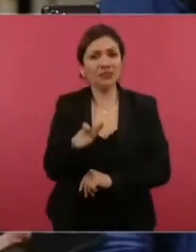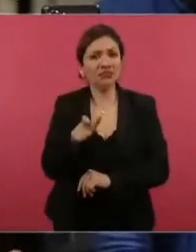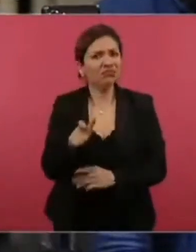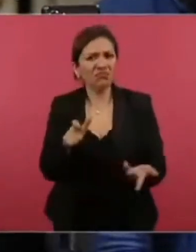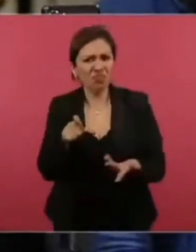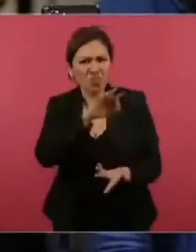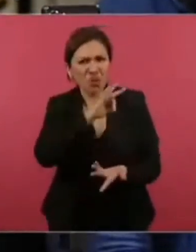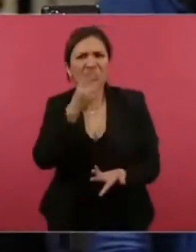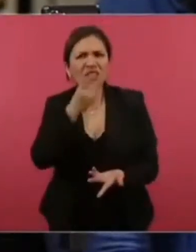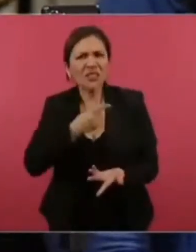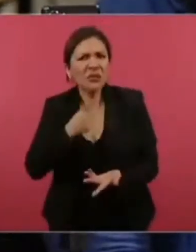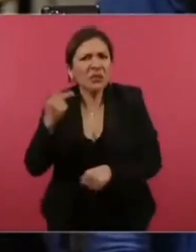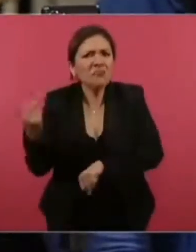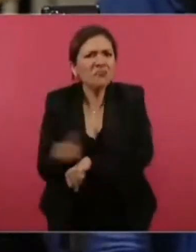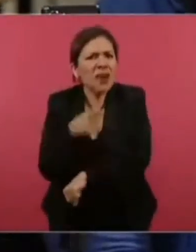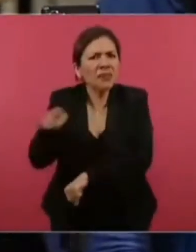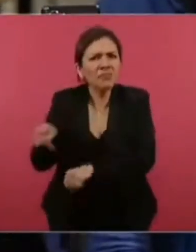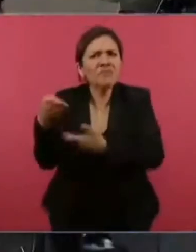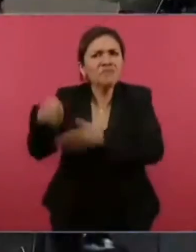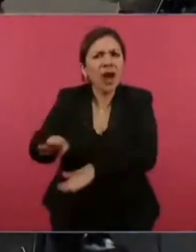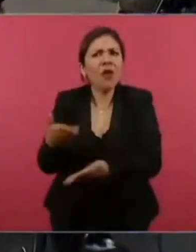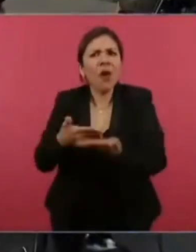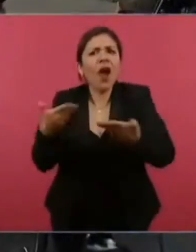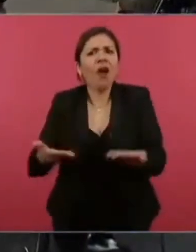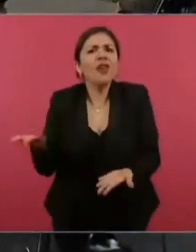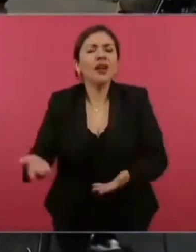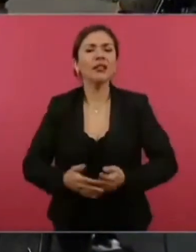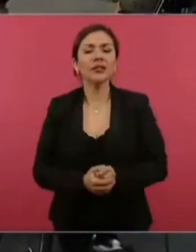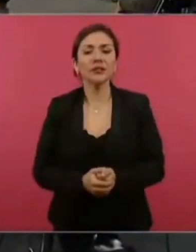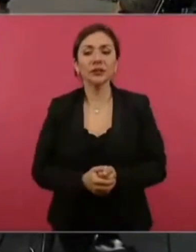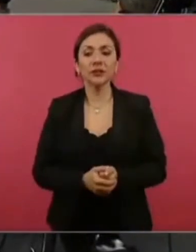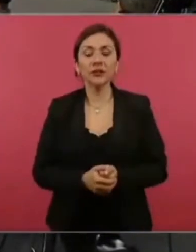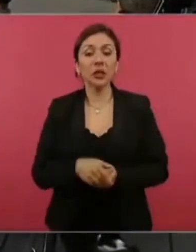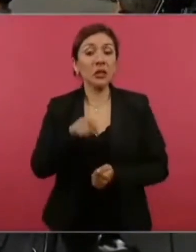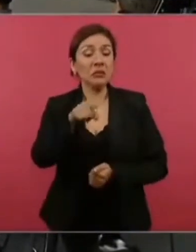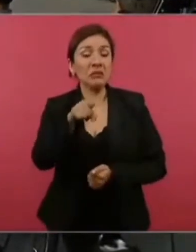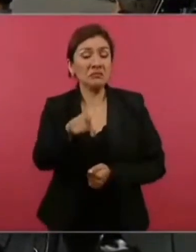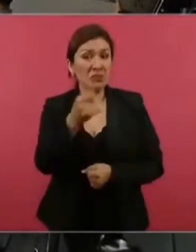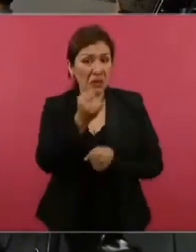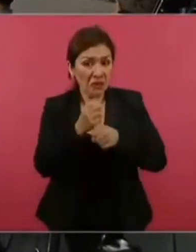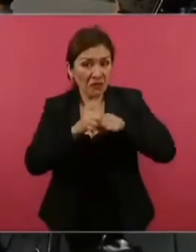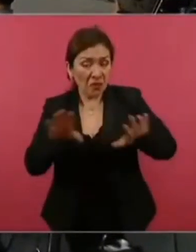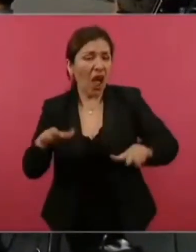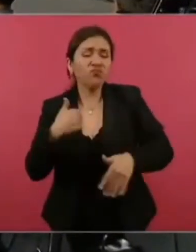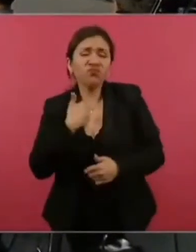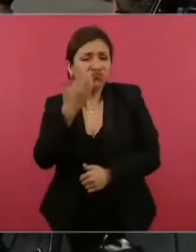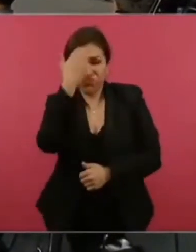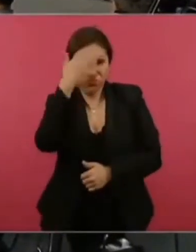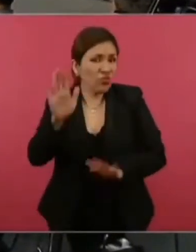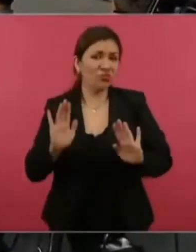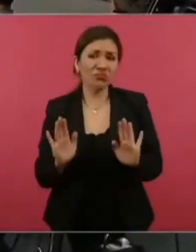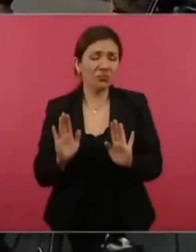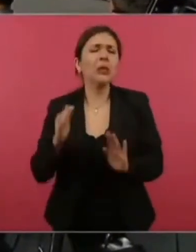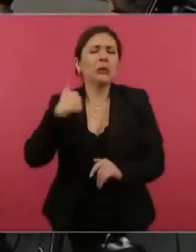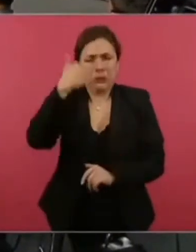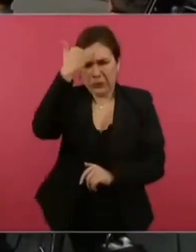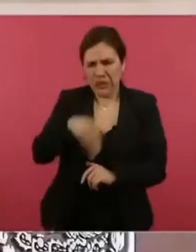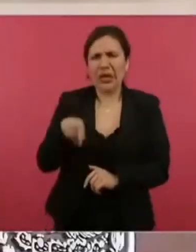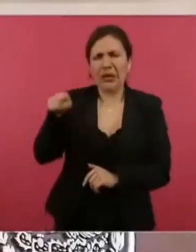nos pudiera aclarar qué estaba sucediendo con el banco. No tengo información, sé que Banamex